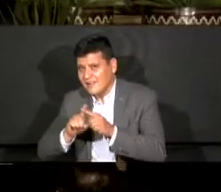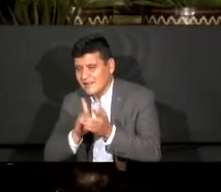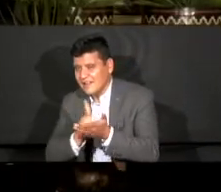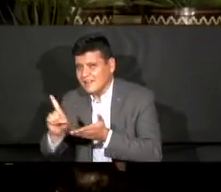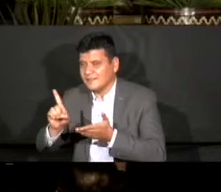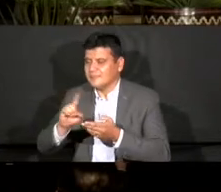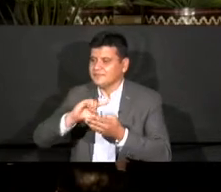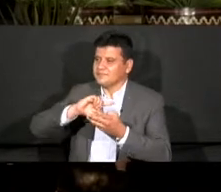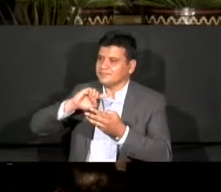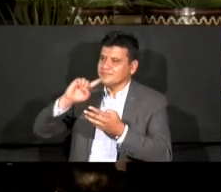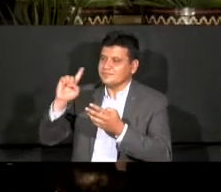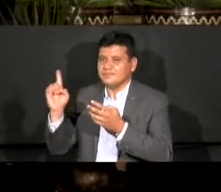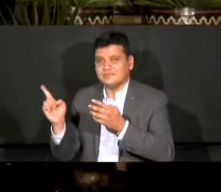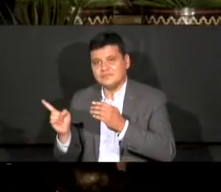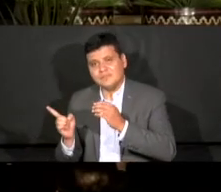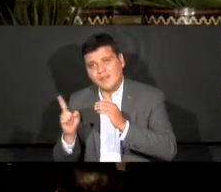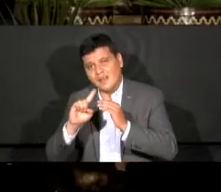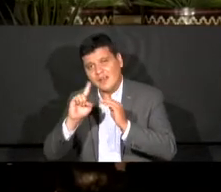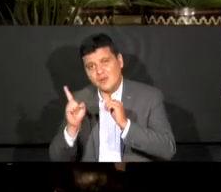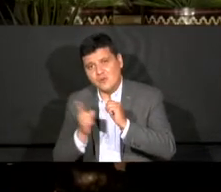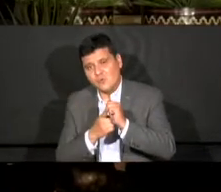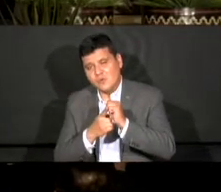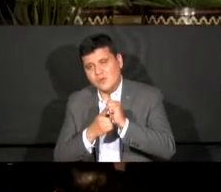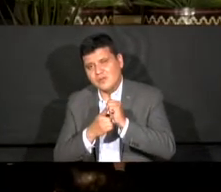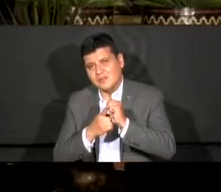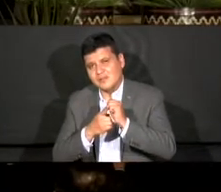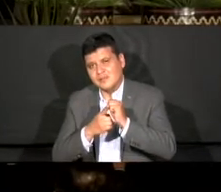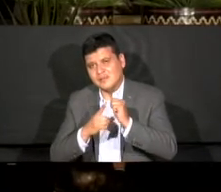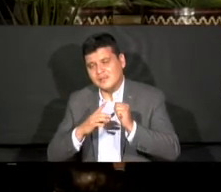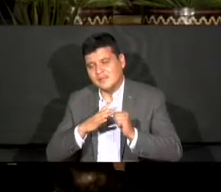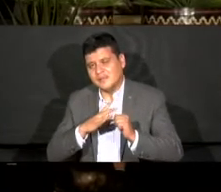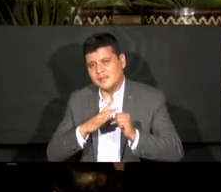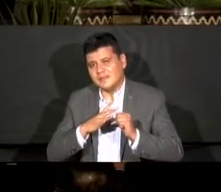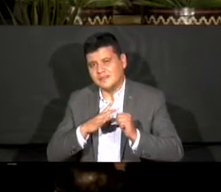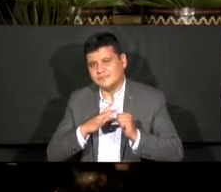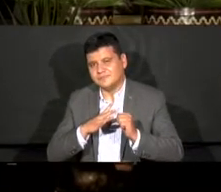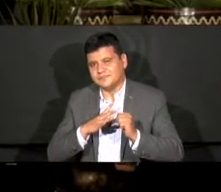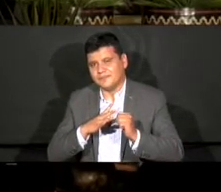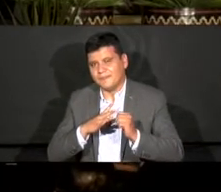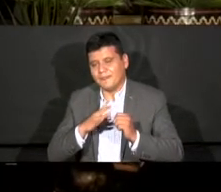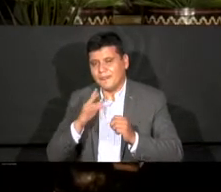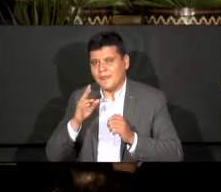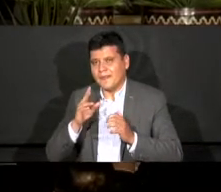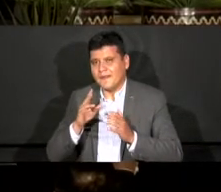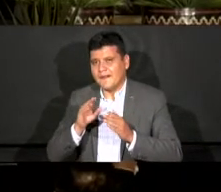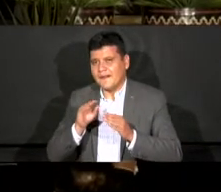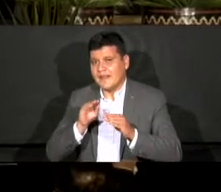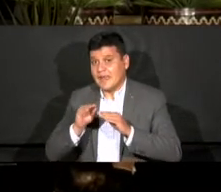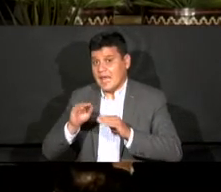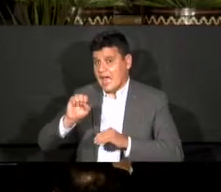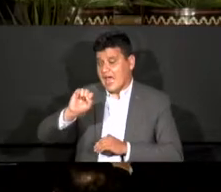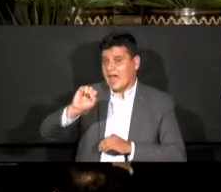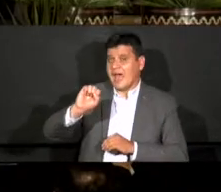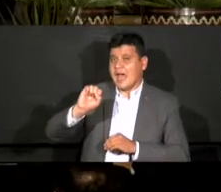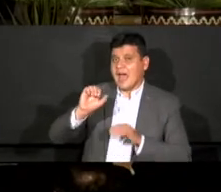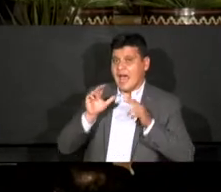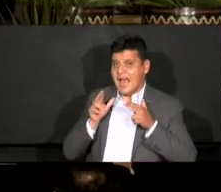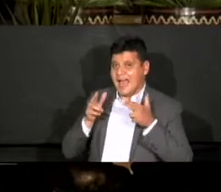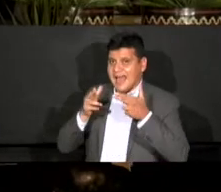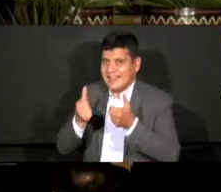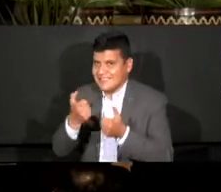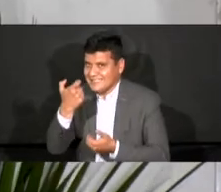gestión activa del federalismo hacendario y sacaremos el mayor provecho de las fórmulas y los fondos